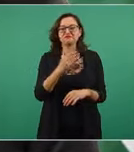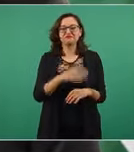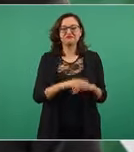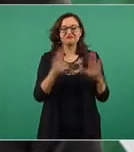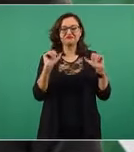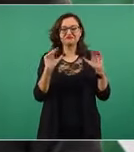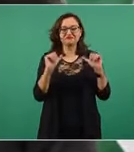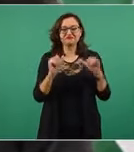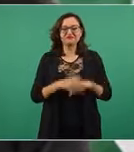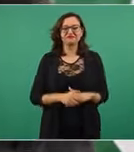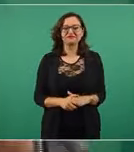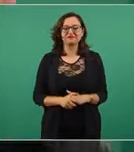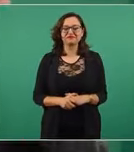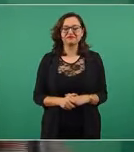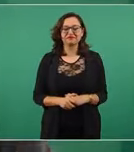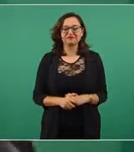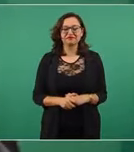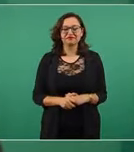Adiós, adiós.